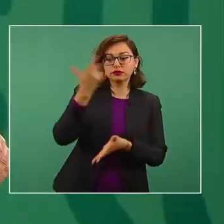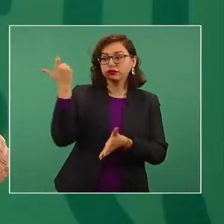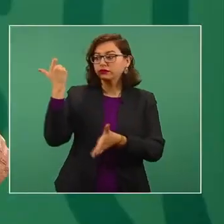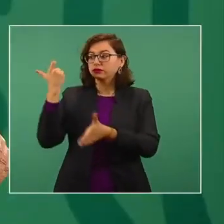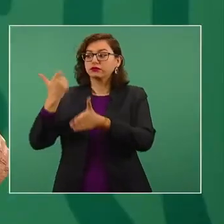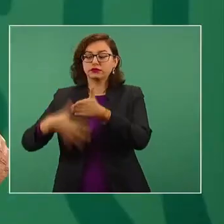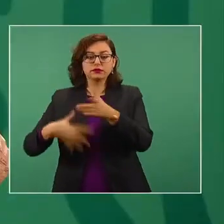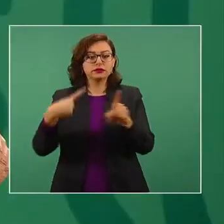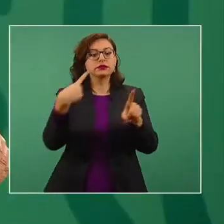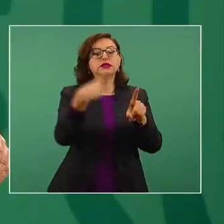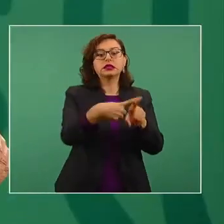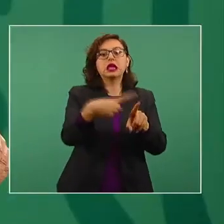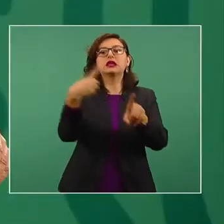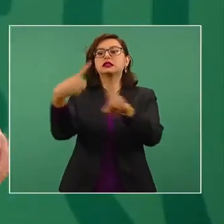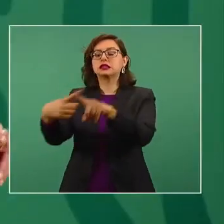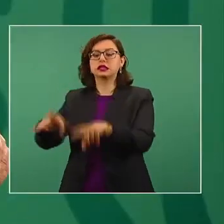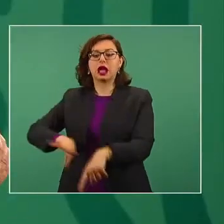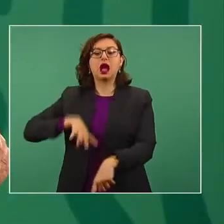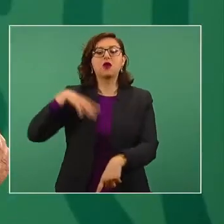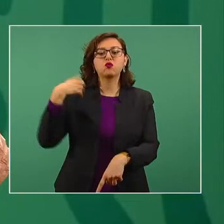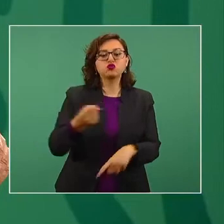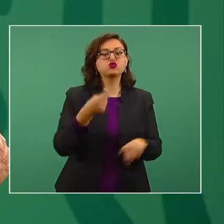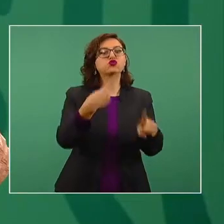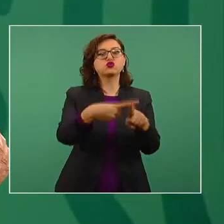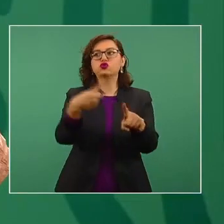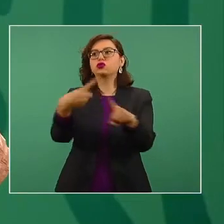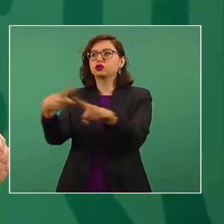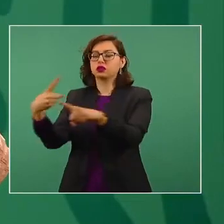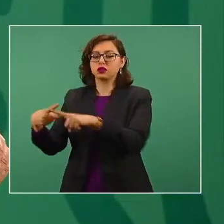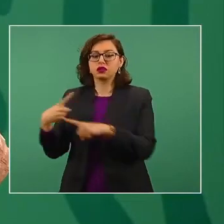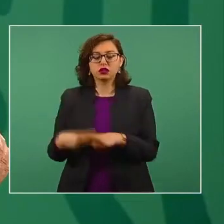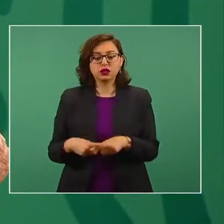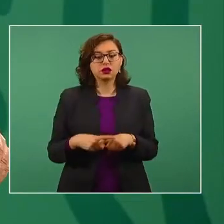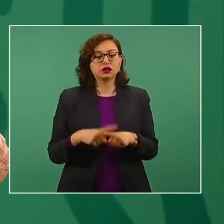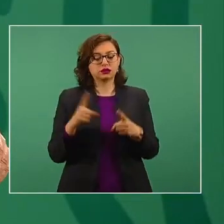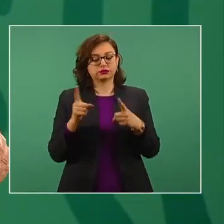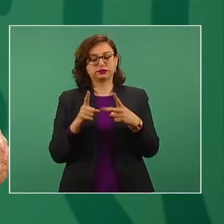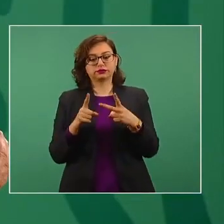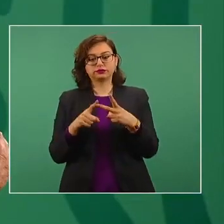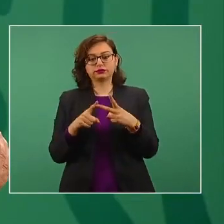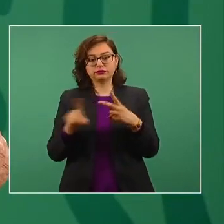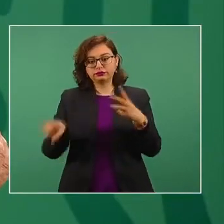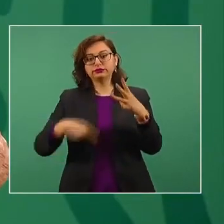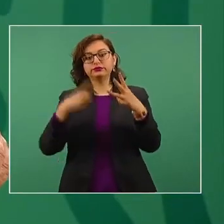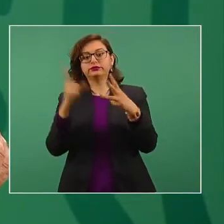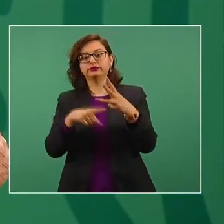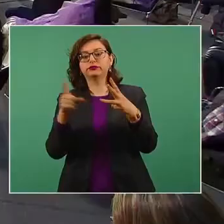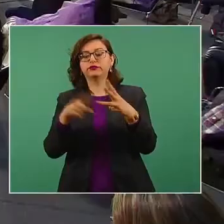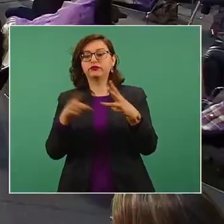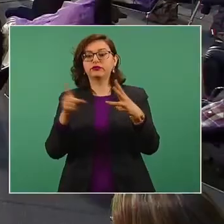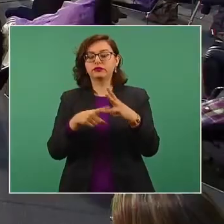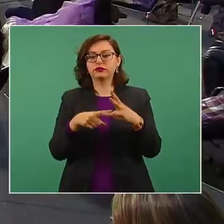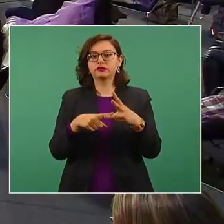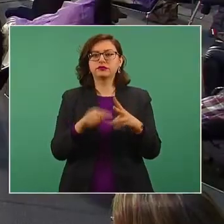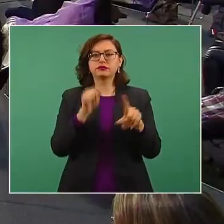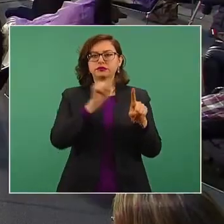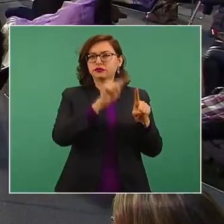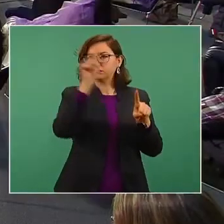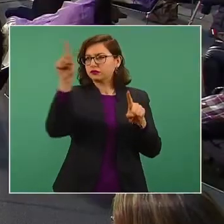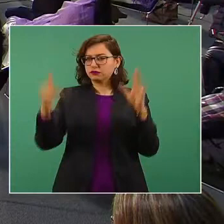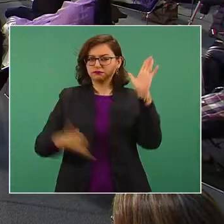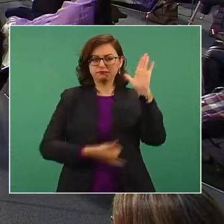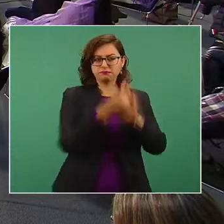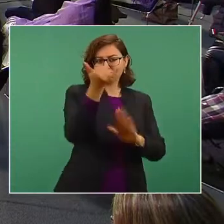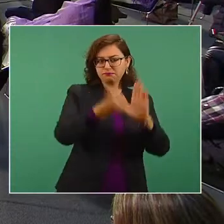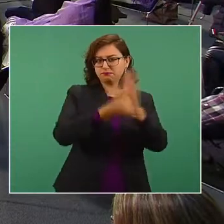quién en las gasolinas, los precios de las gasolinas y los videos de las obras que estamos llevando